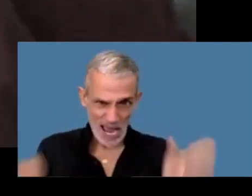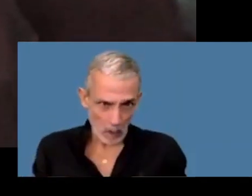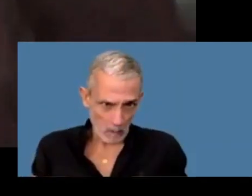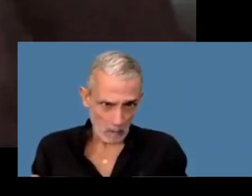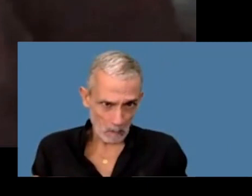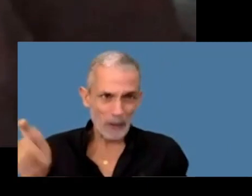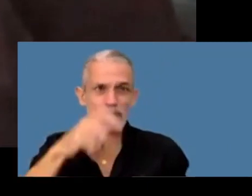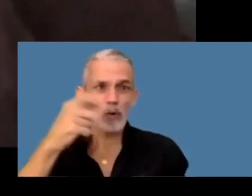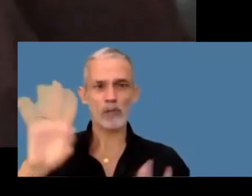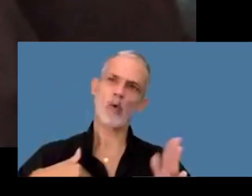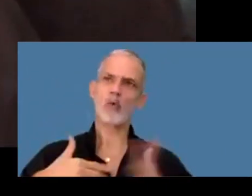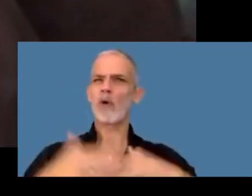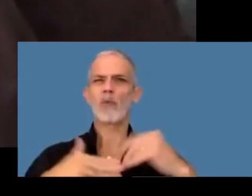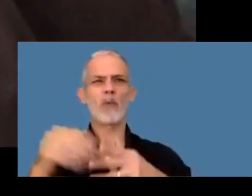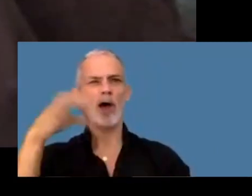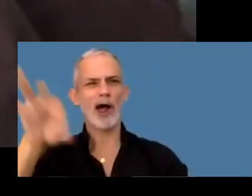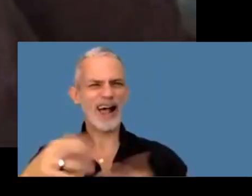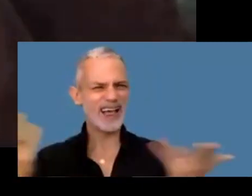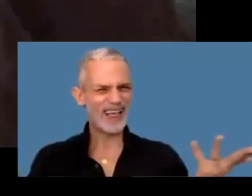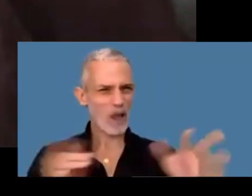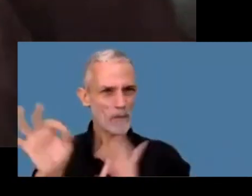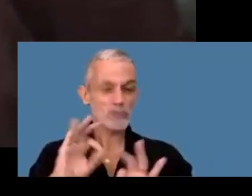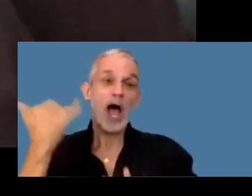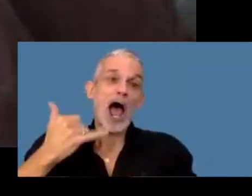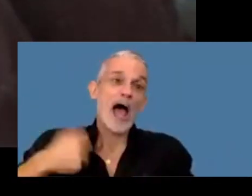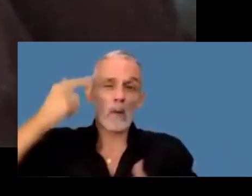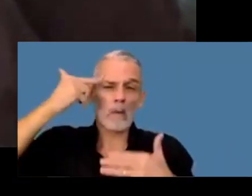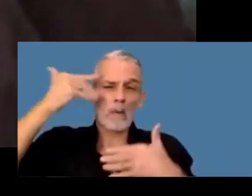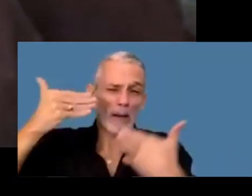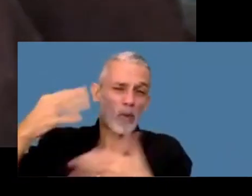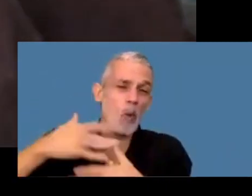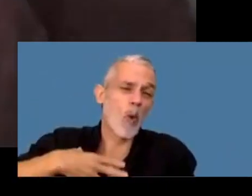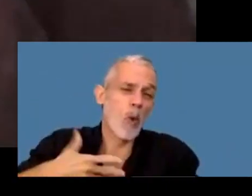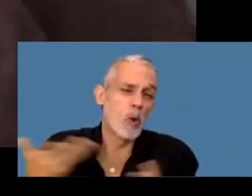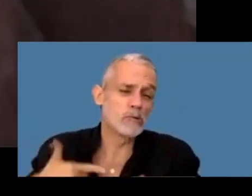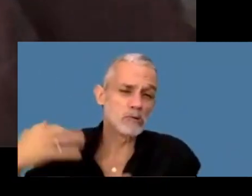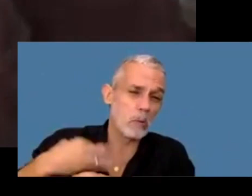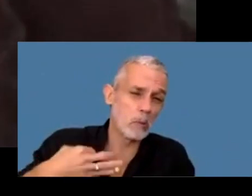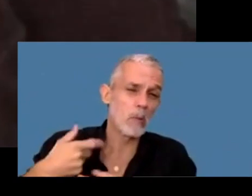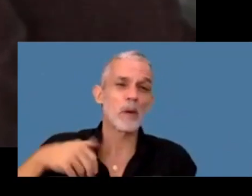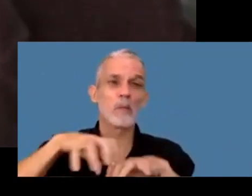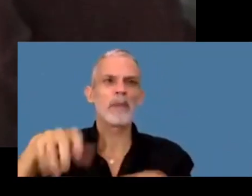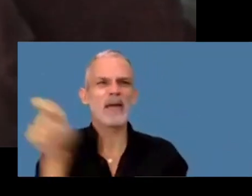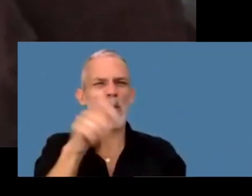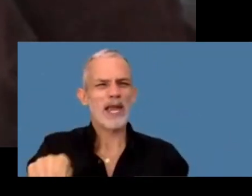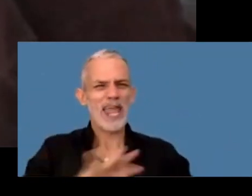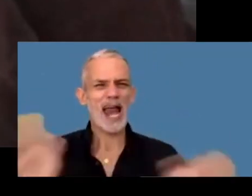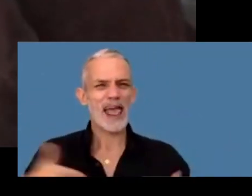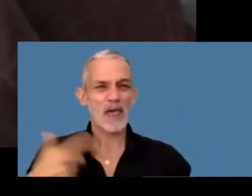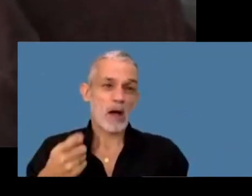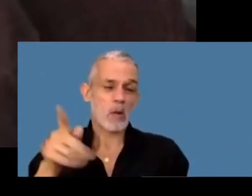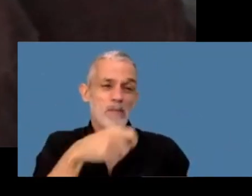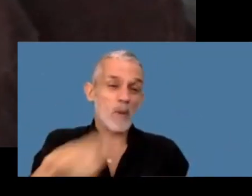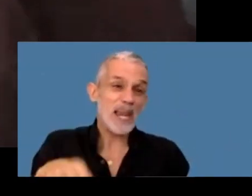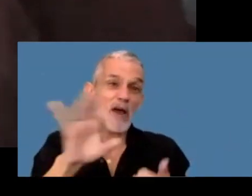jurisdicciones provinciales pueden y deben reclamar esto. Ahora, si la causa jurídica es la lesión al resultado